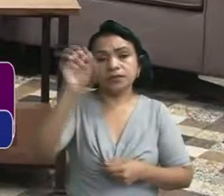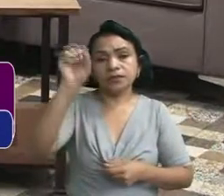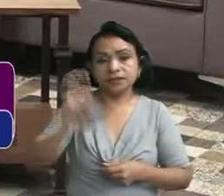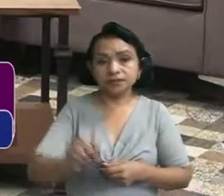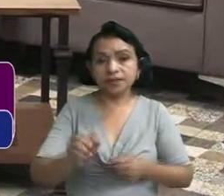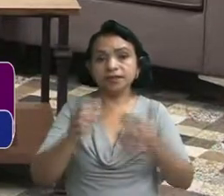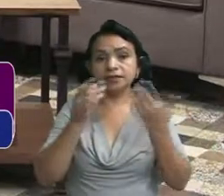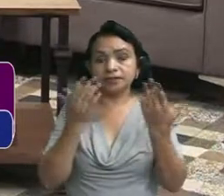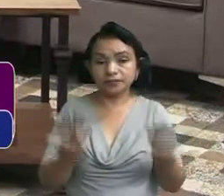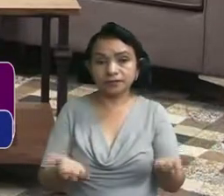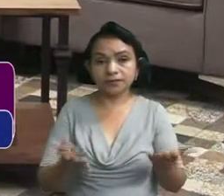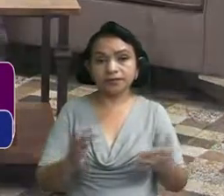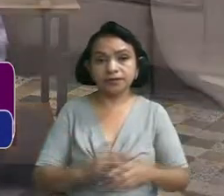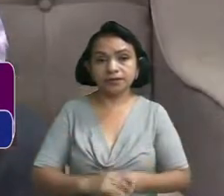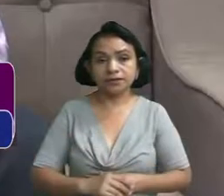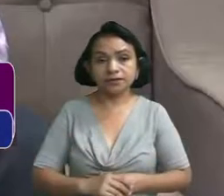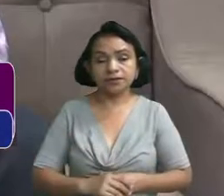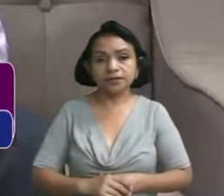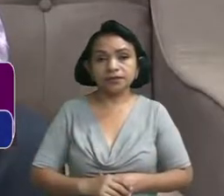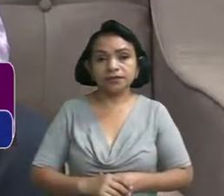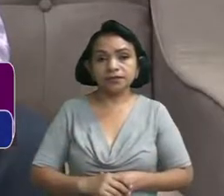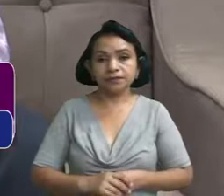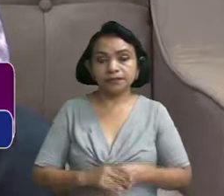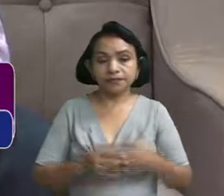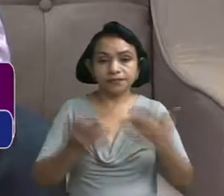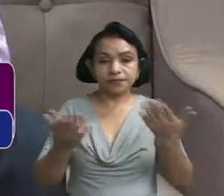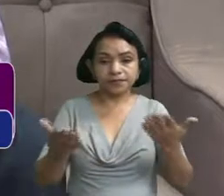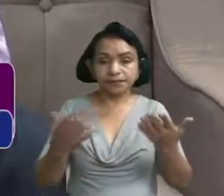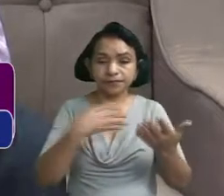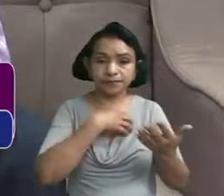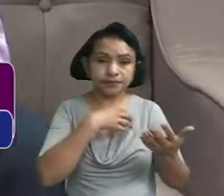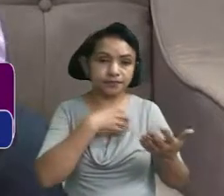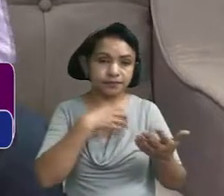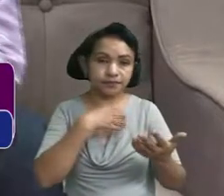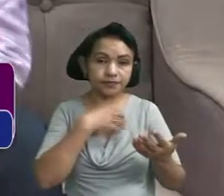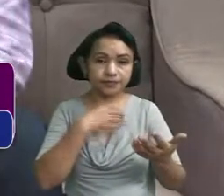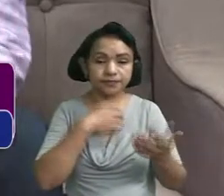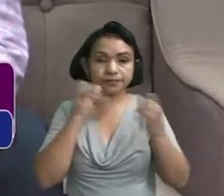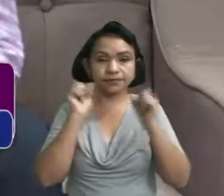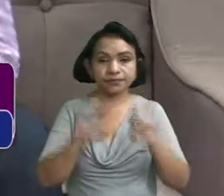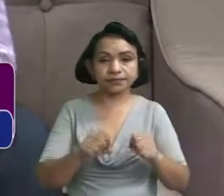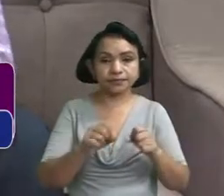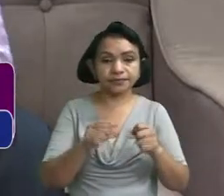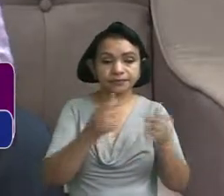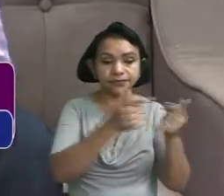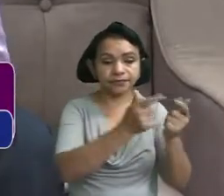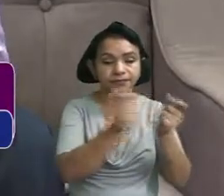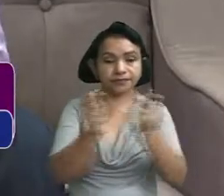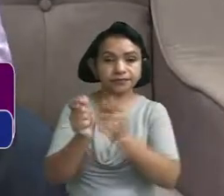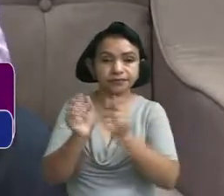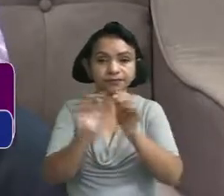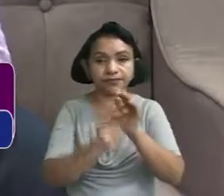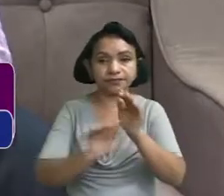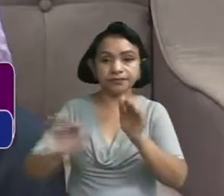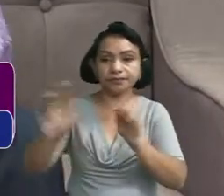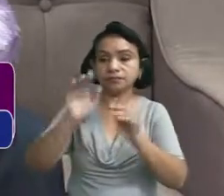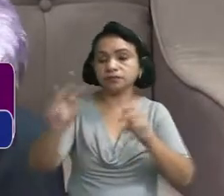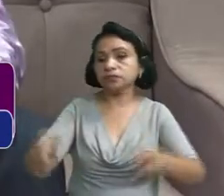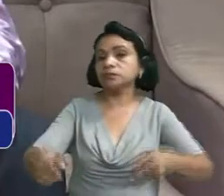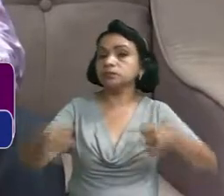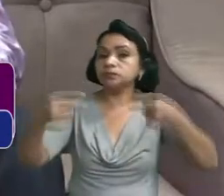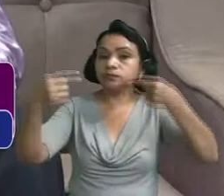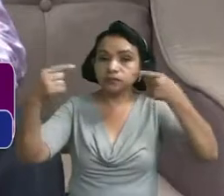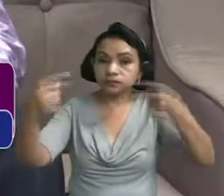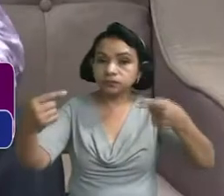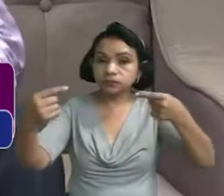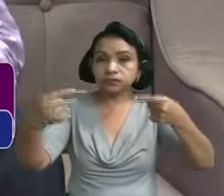sentido, entonces, un poquito esa habilidad tan plegadiza de los sectores más radicales de la oposición